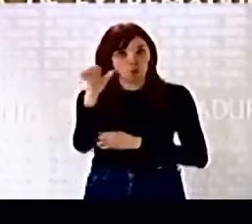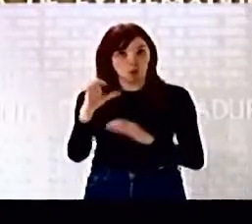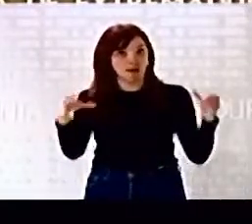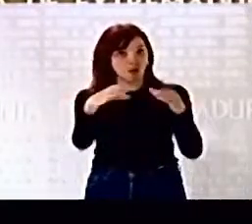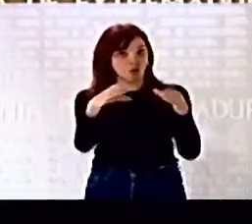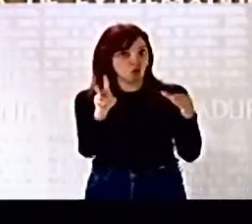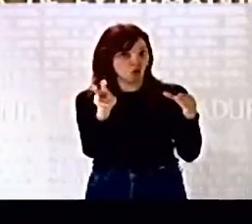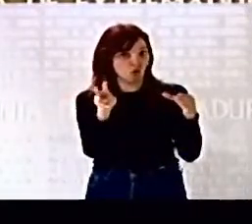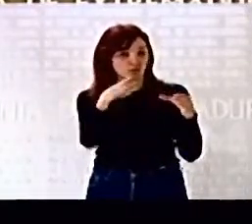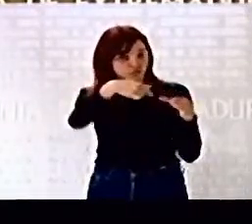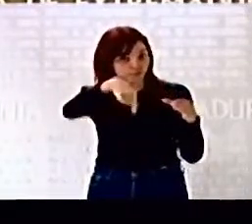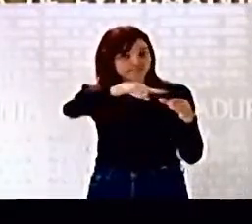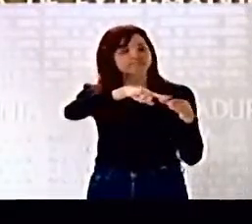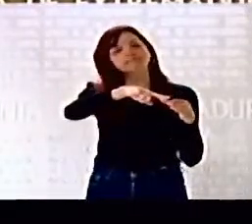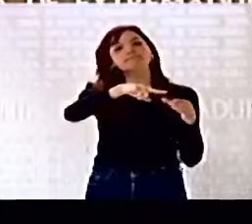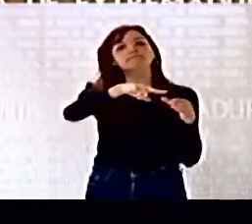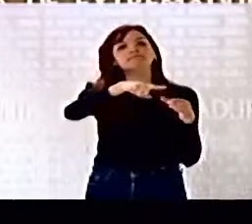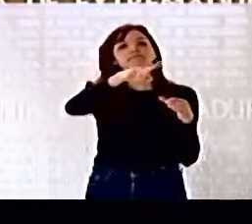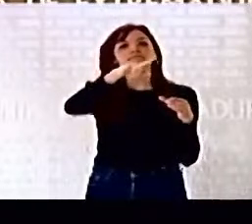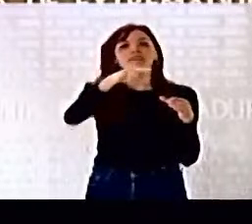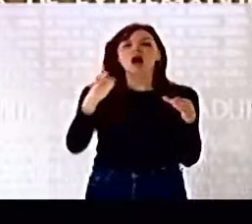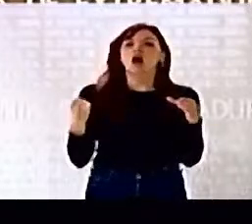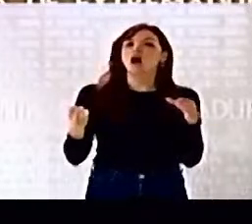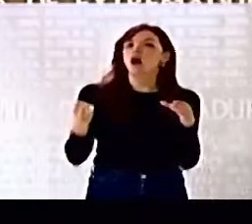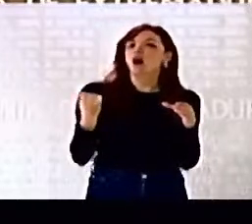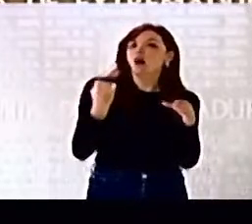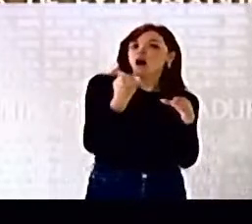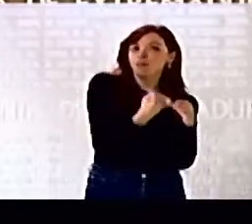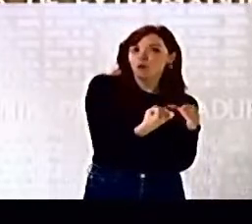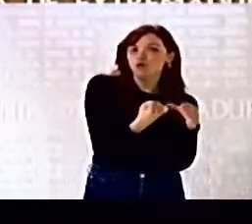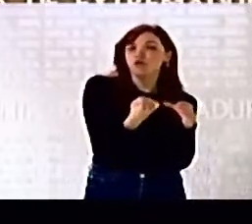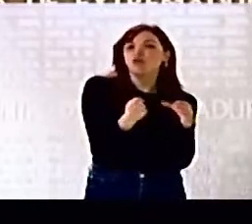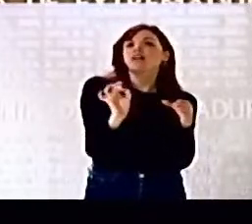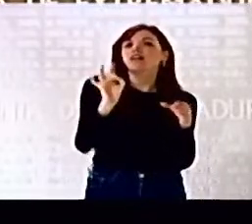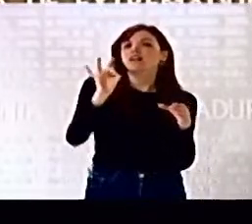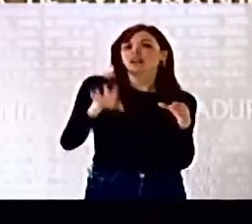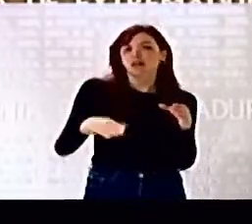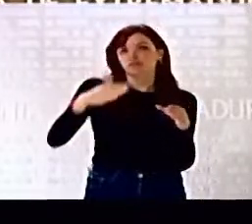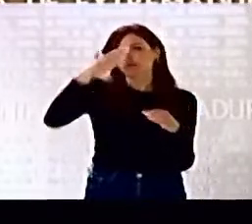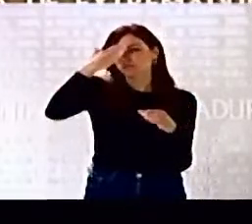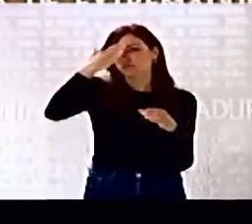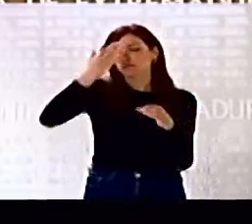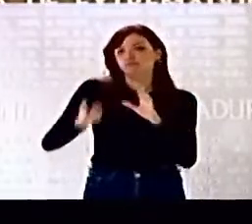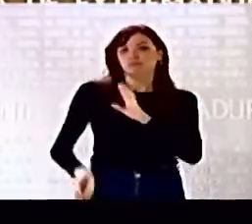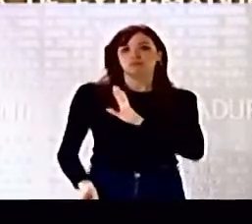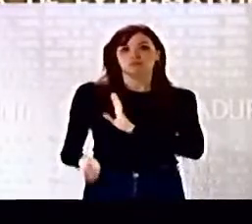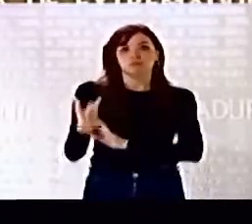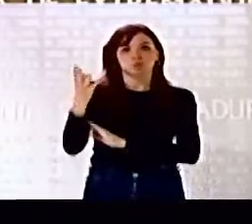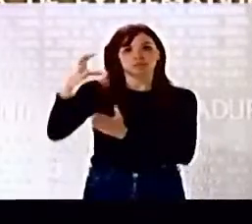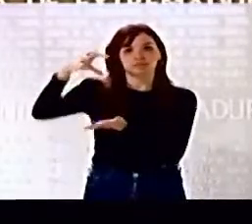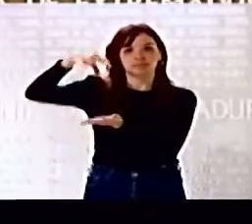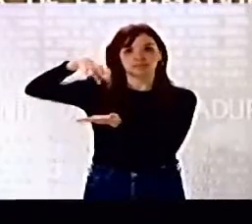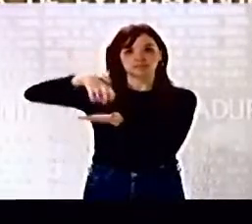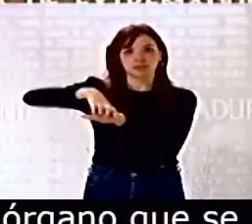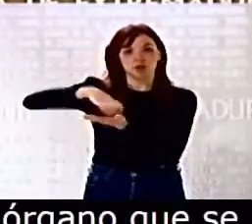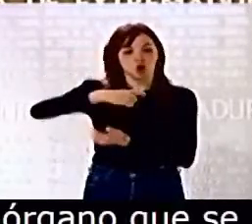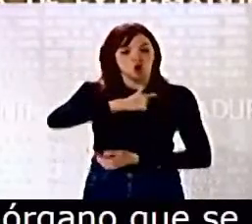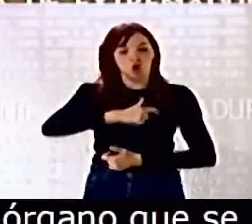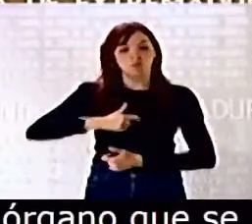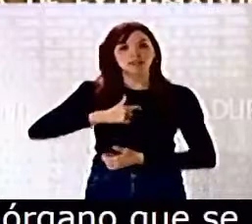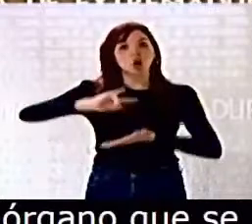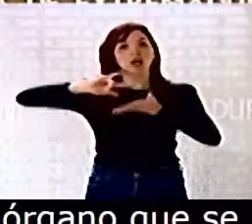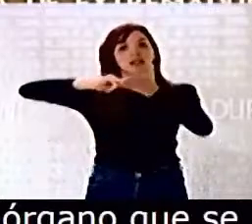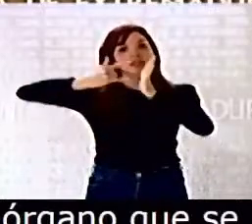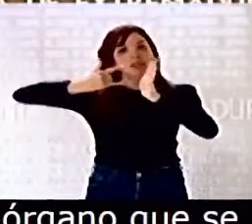Europeos tendrá el apoyo del órgano que se crea como Comité Técnico de